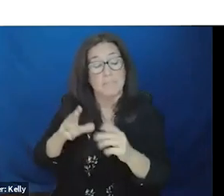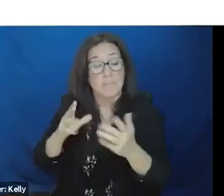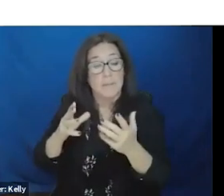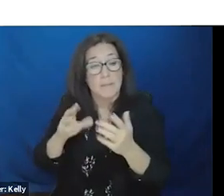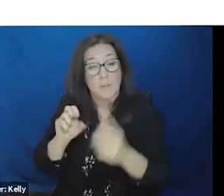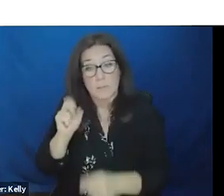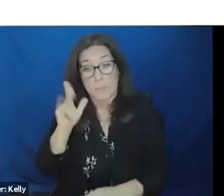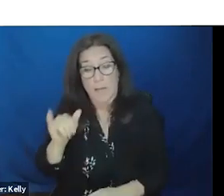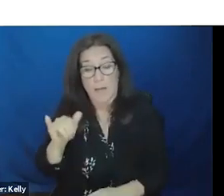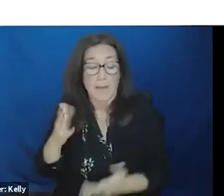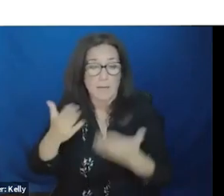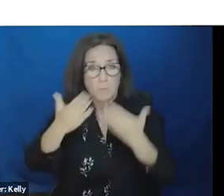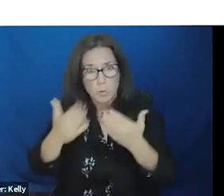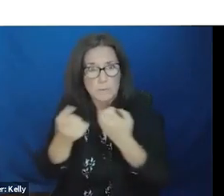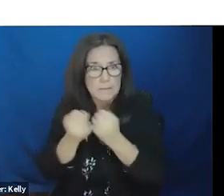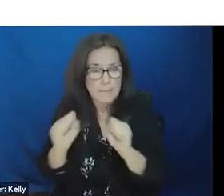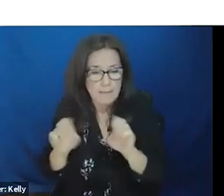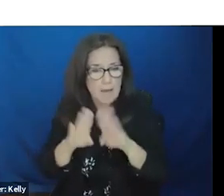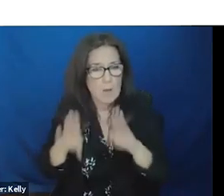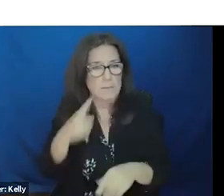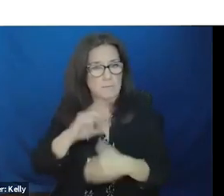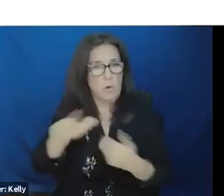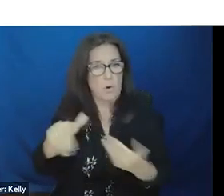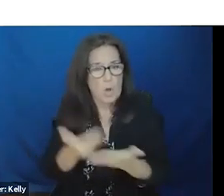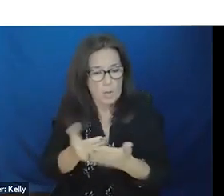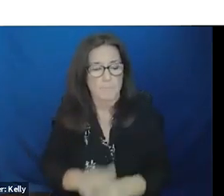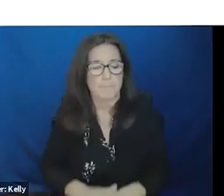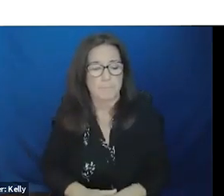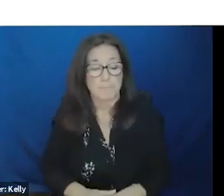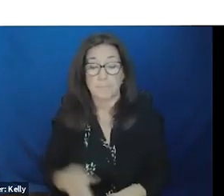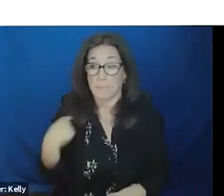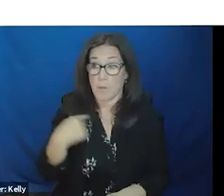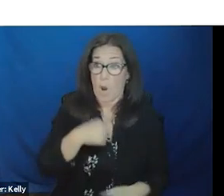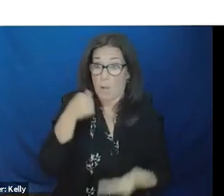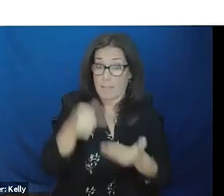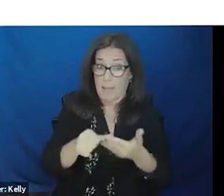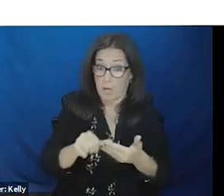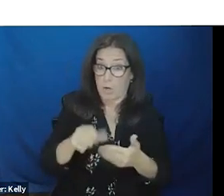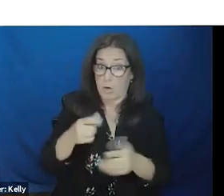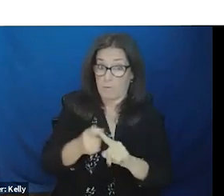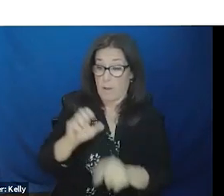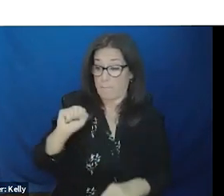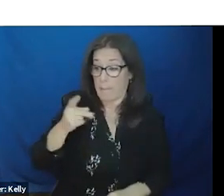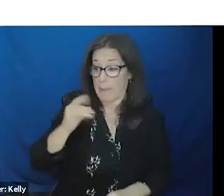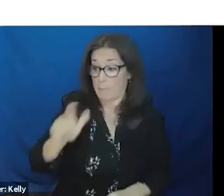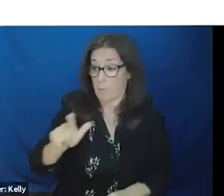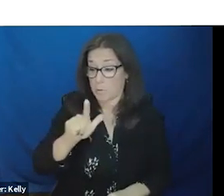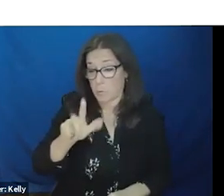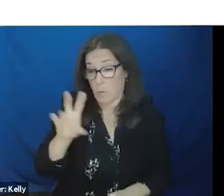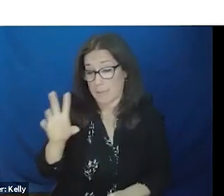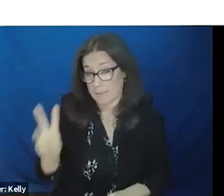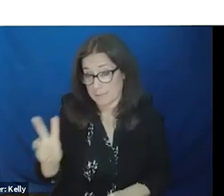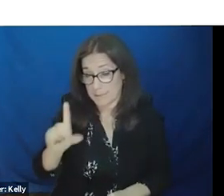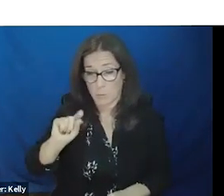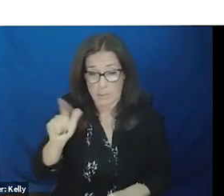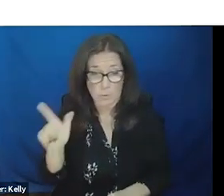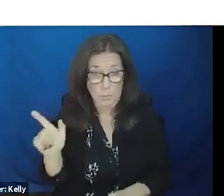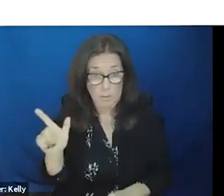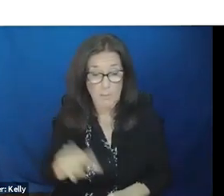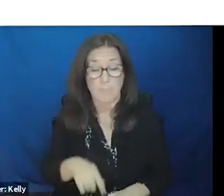por medidas que puedan aumentar el suministro de viviendas asequibles para todos como se